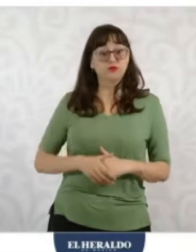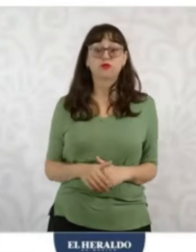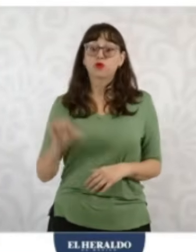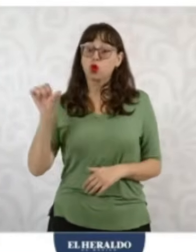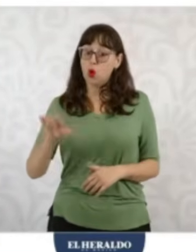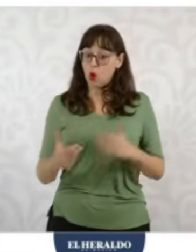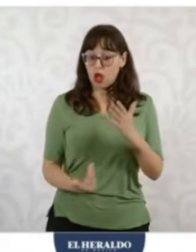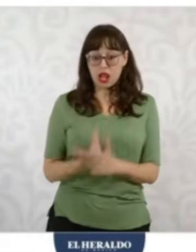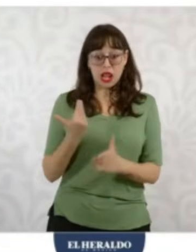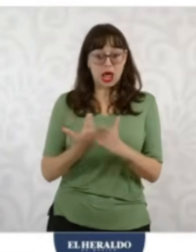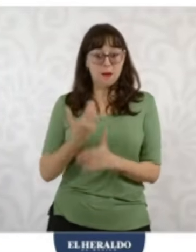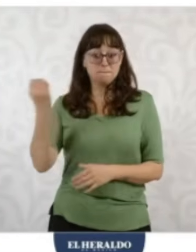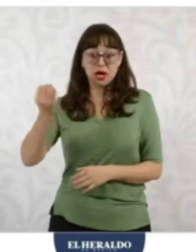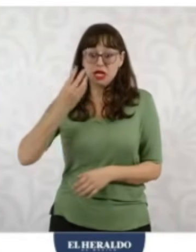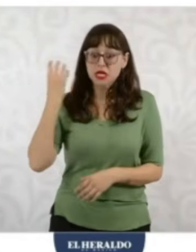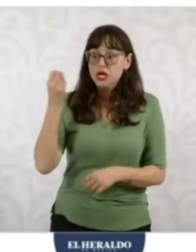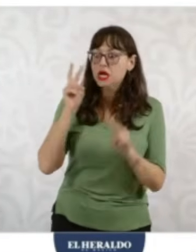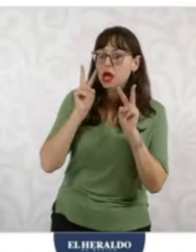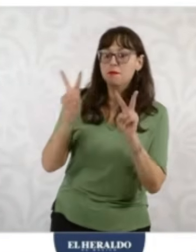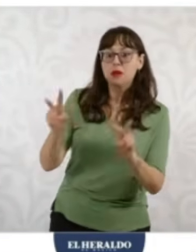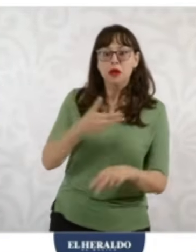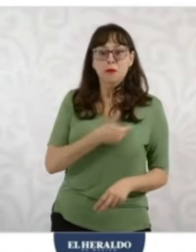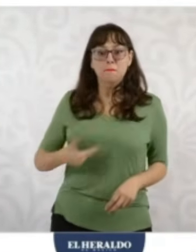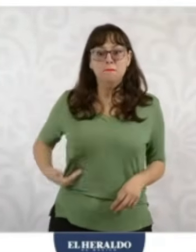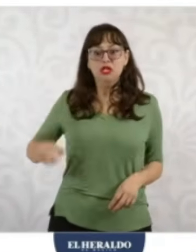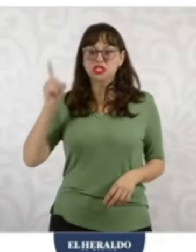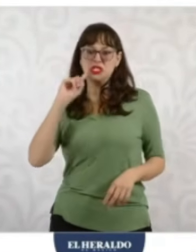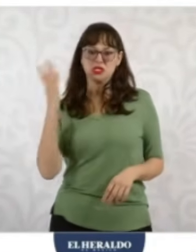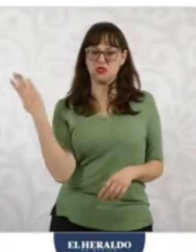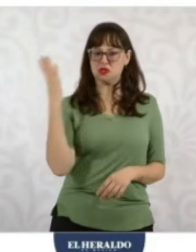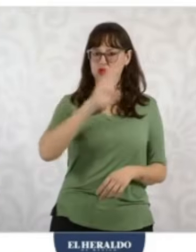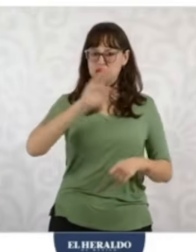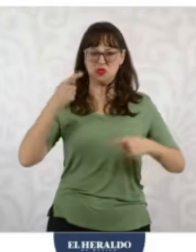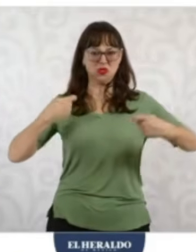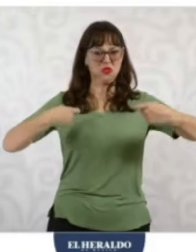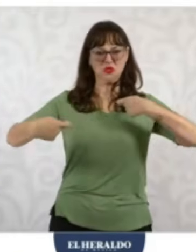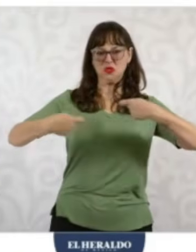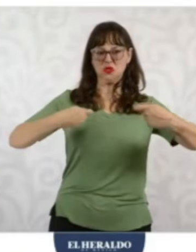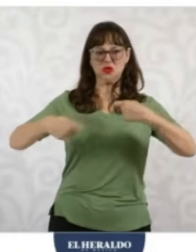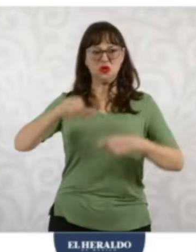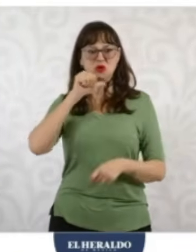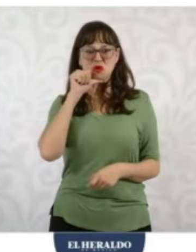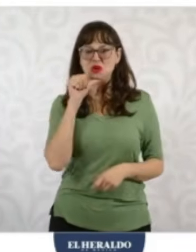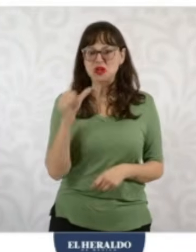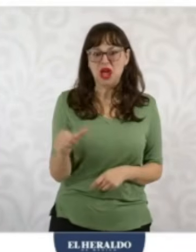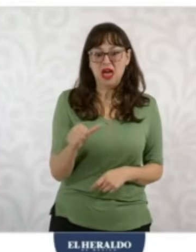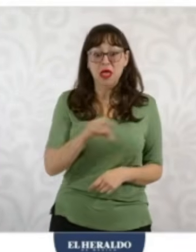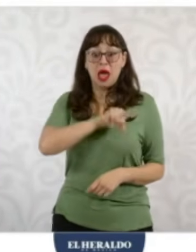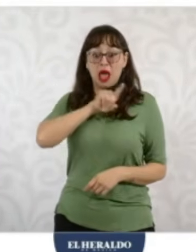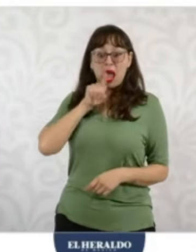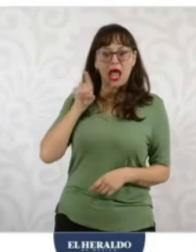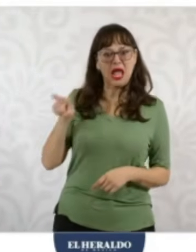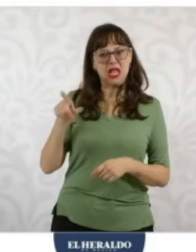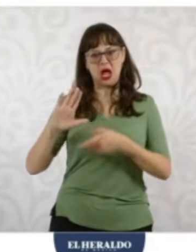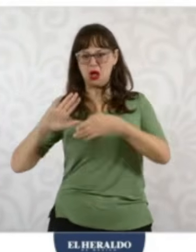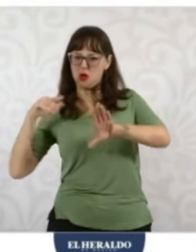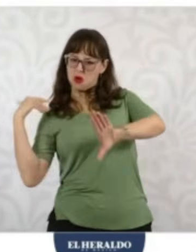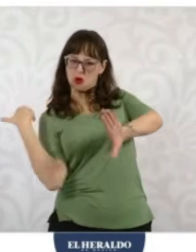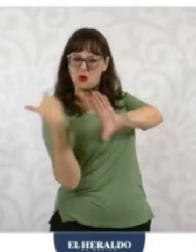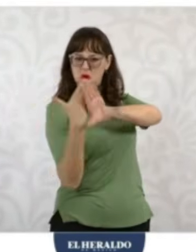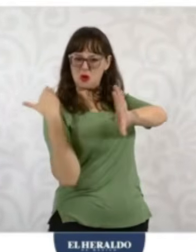de hoy exhibió a una presidenta inestable y descontrolada. La doctora Sheinbaum lanzó una metralla de